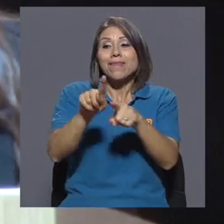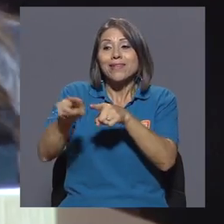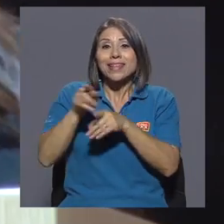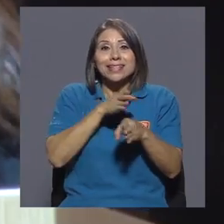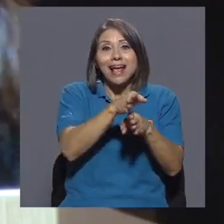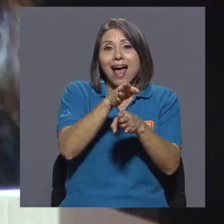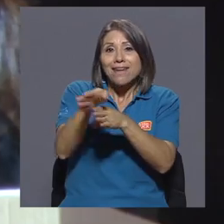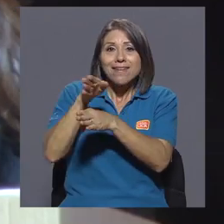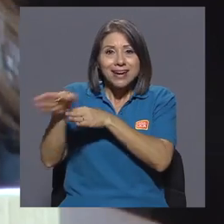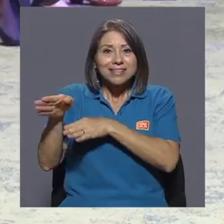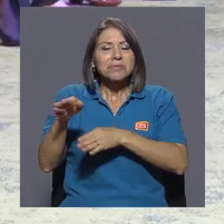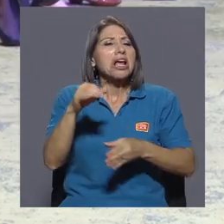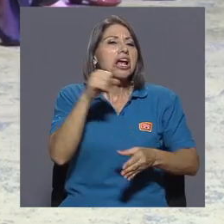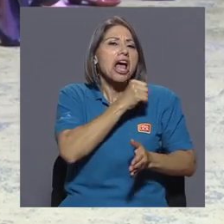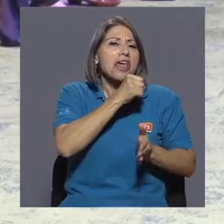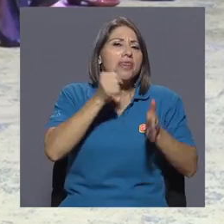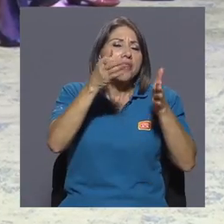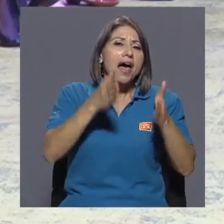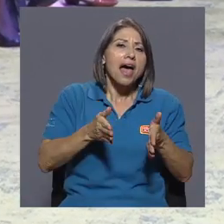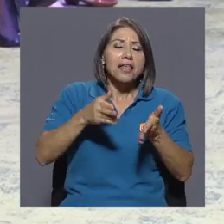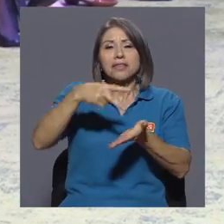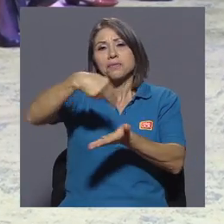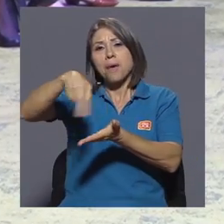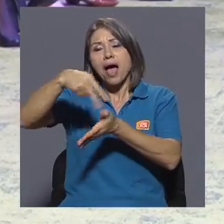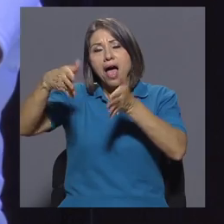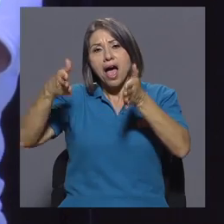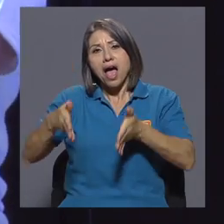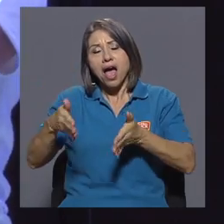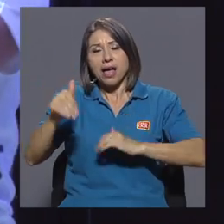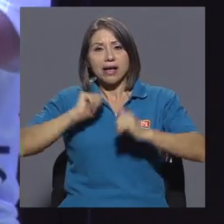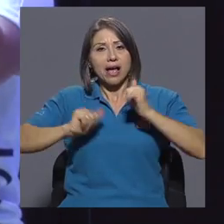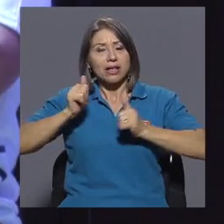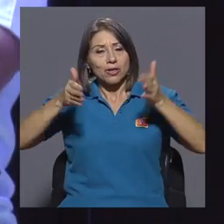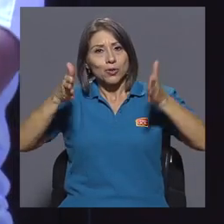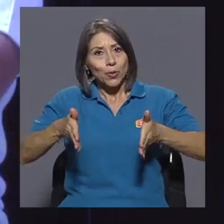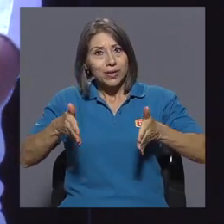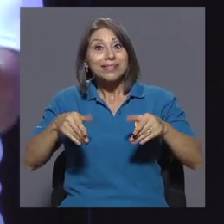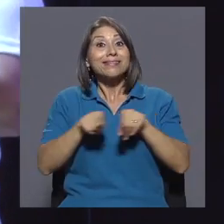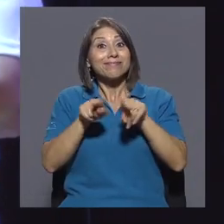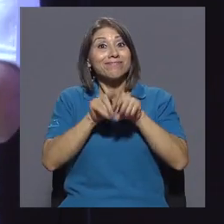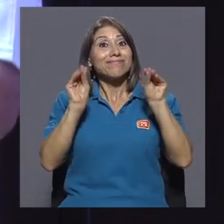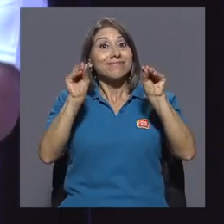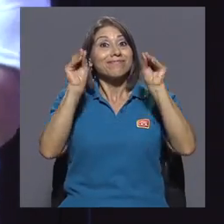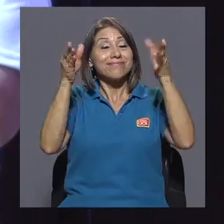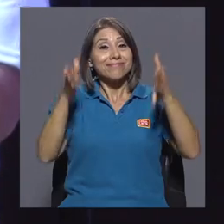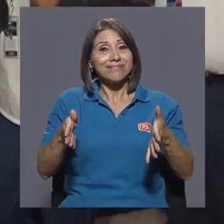Somos cantantes, somos bailarines, somos actores, somos docentes.